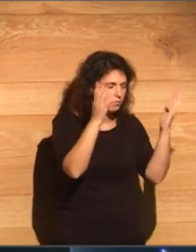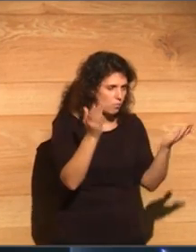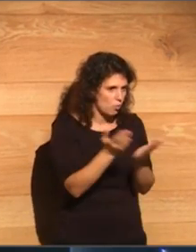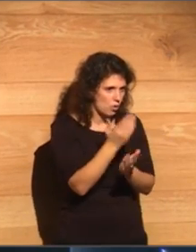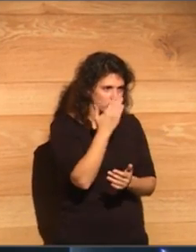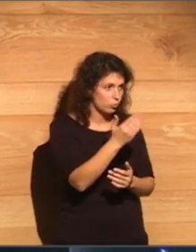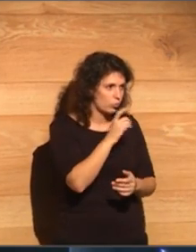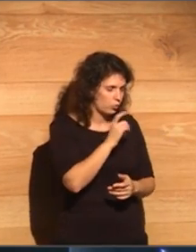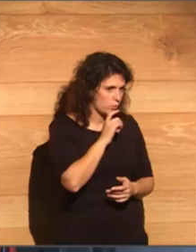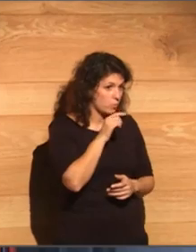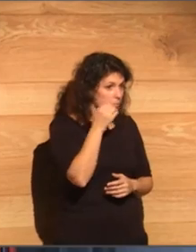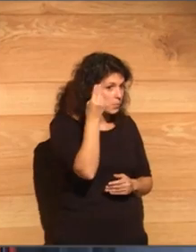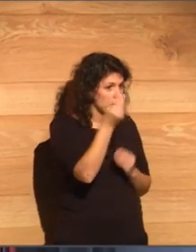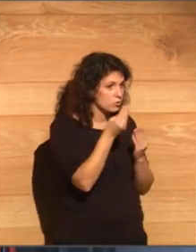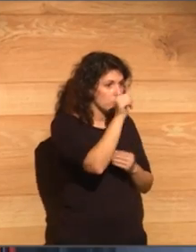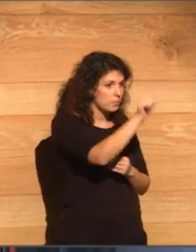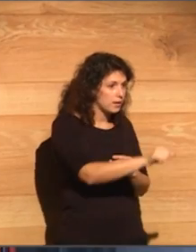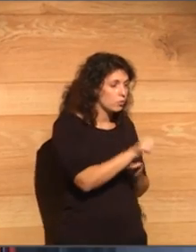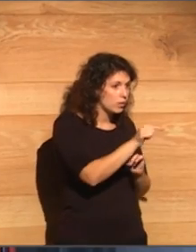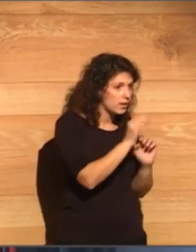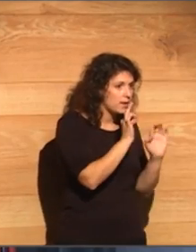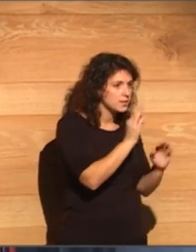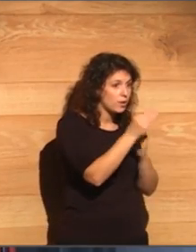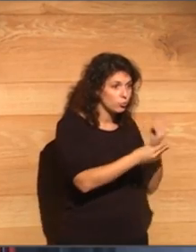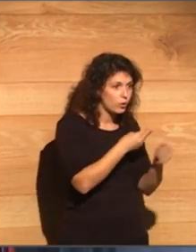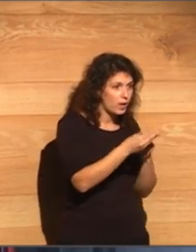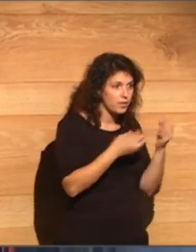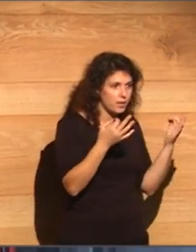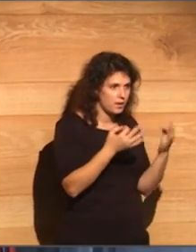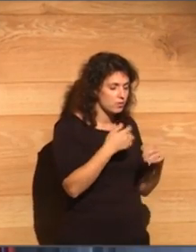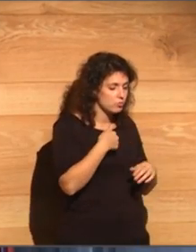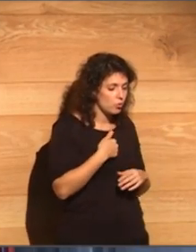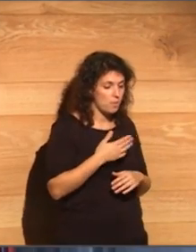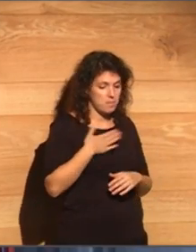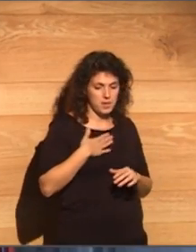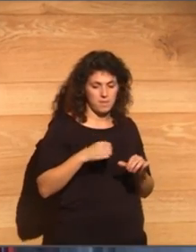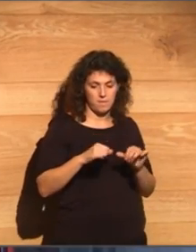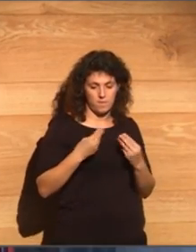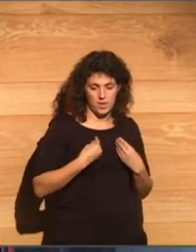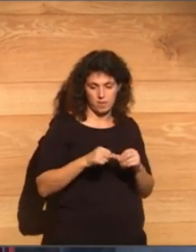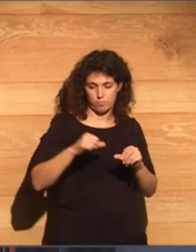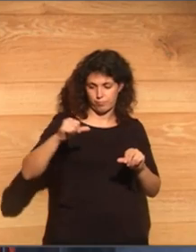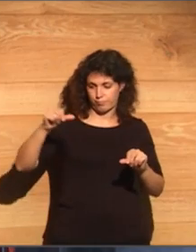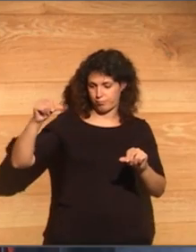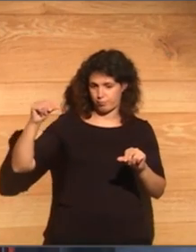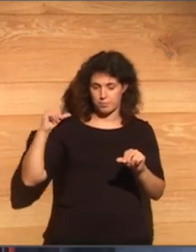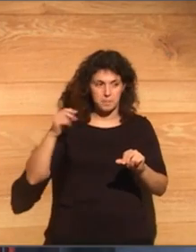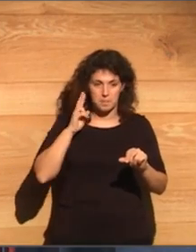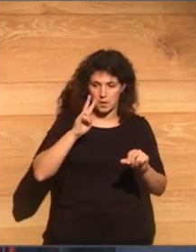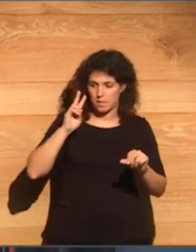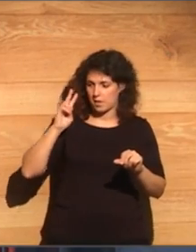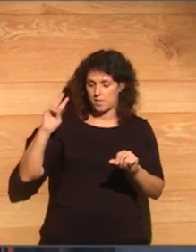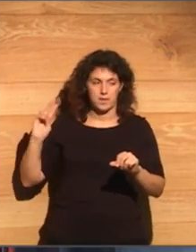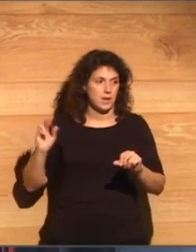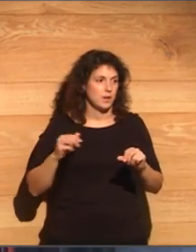creo que en esta película lo que pretende hacer es, voy a repasar toda mi carrera, voy a hacer un greatest hits y vamos a